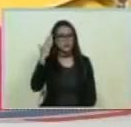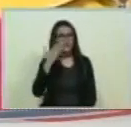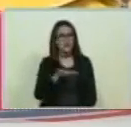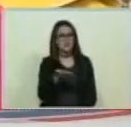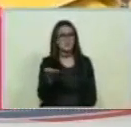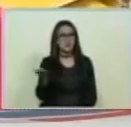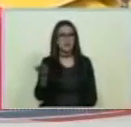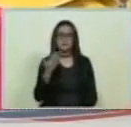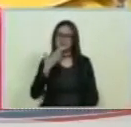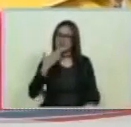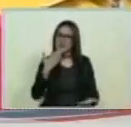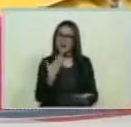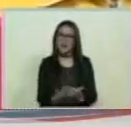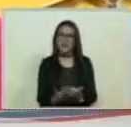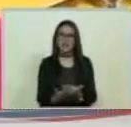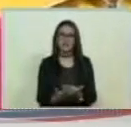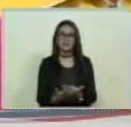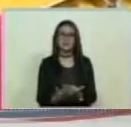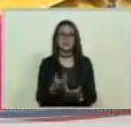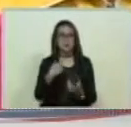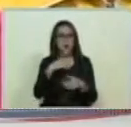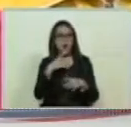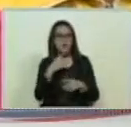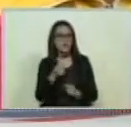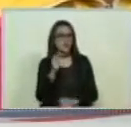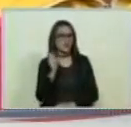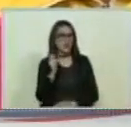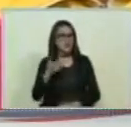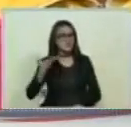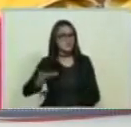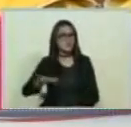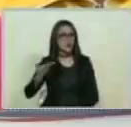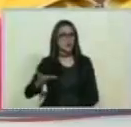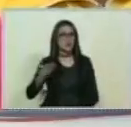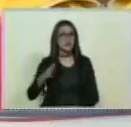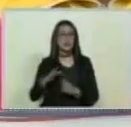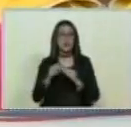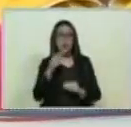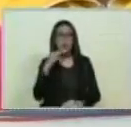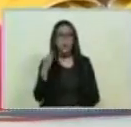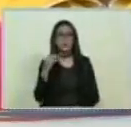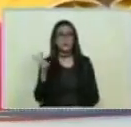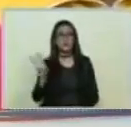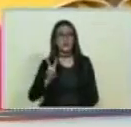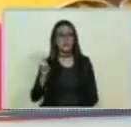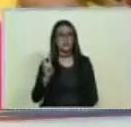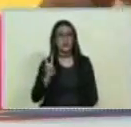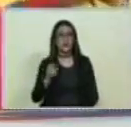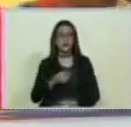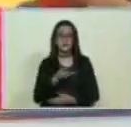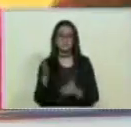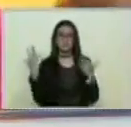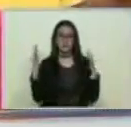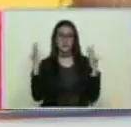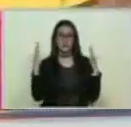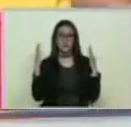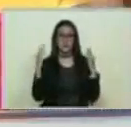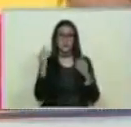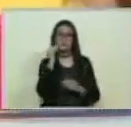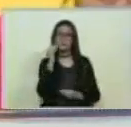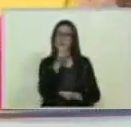que le doy las gracias por haberle confiado una tarea tan importante a la juventud venezolana. Le mandamos